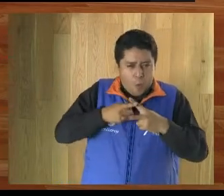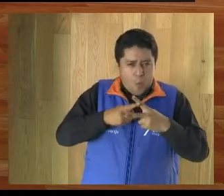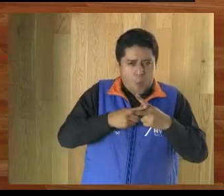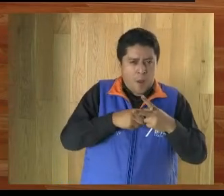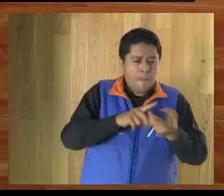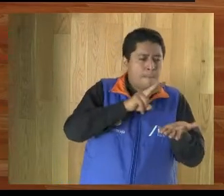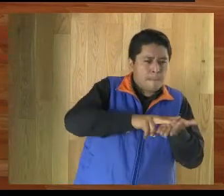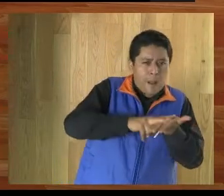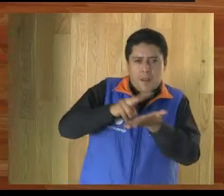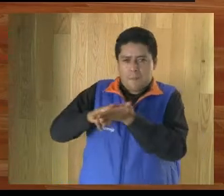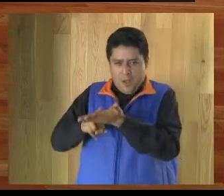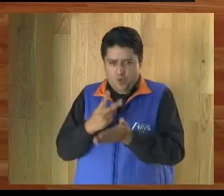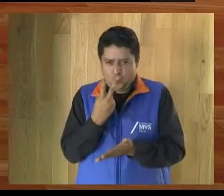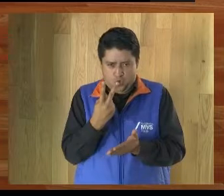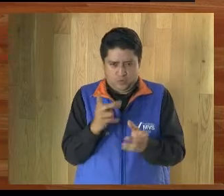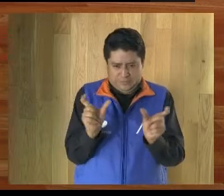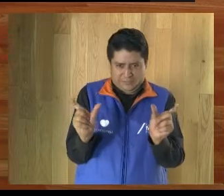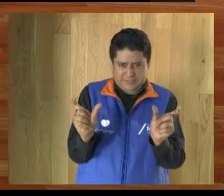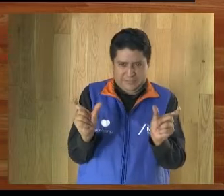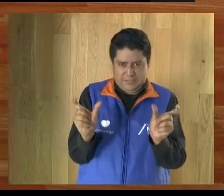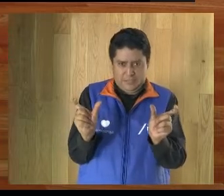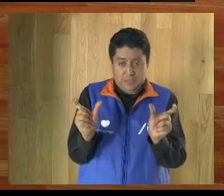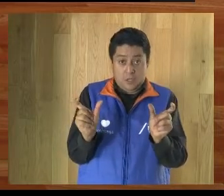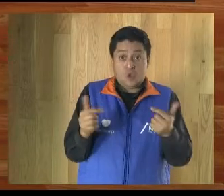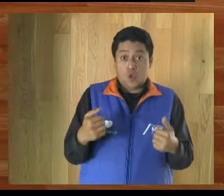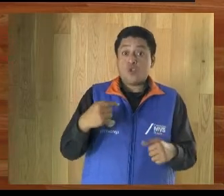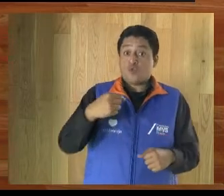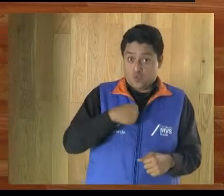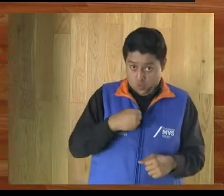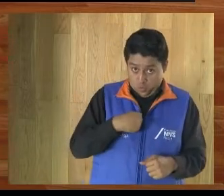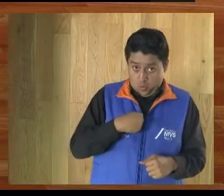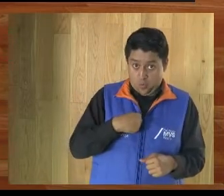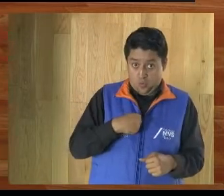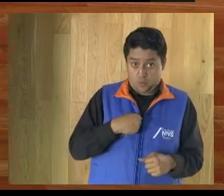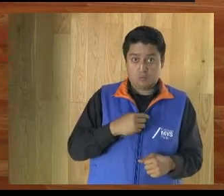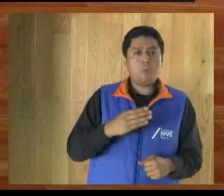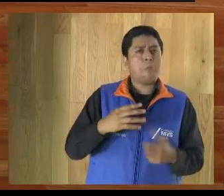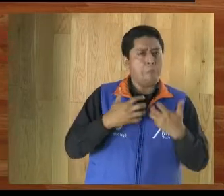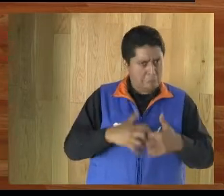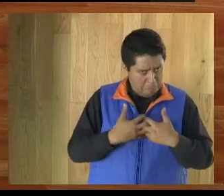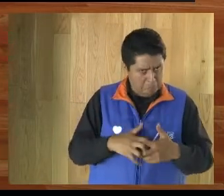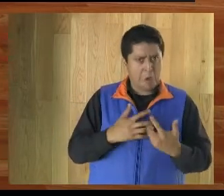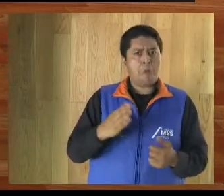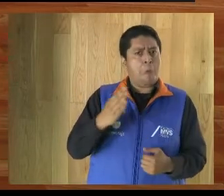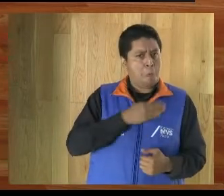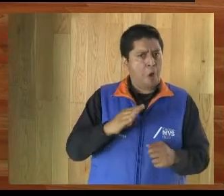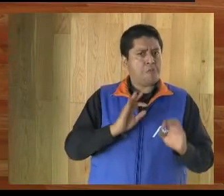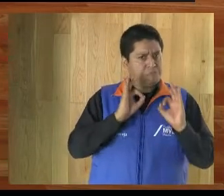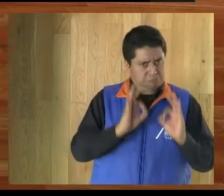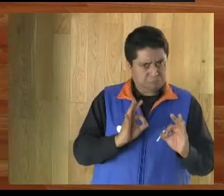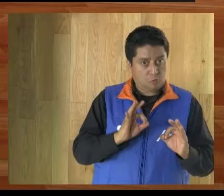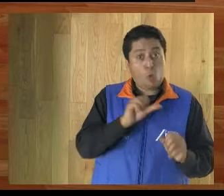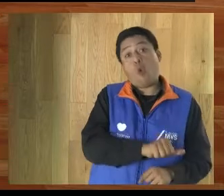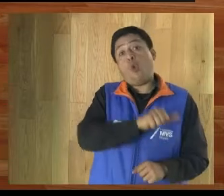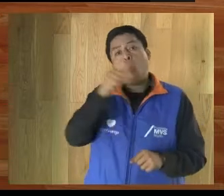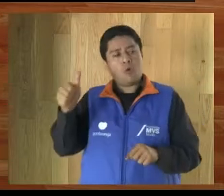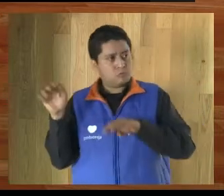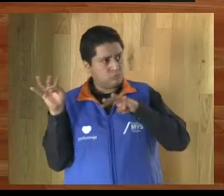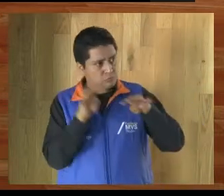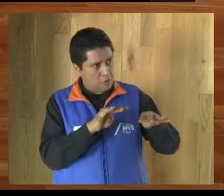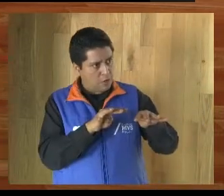a mejor reputación pues yo compraría, yo recomendaría, invertiría, ¿no? Vemos ahí que lo